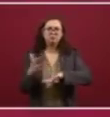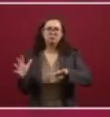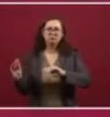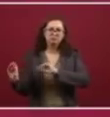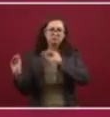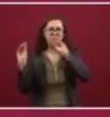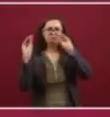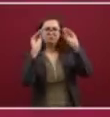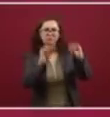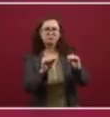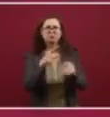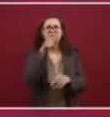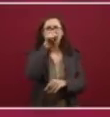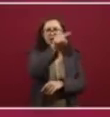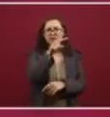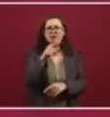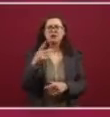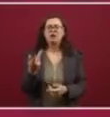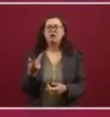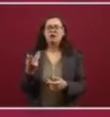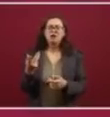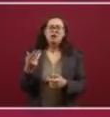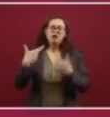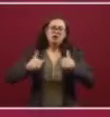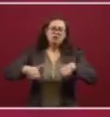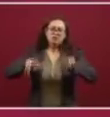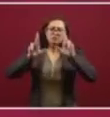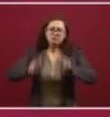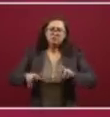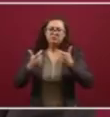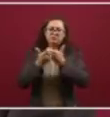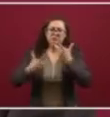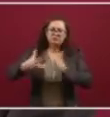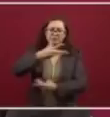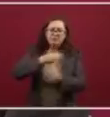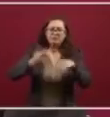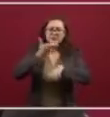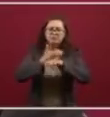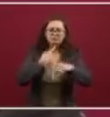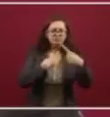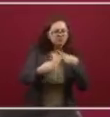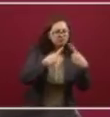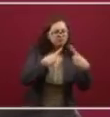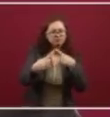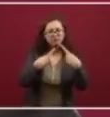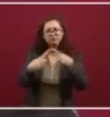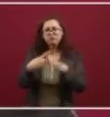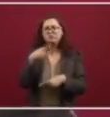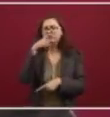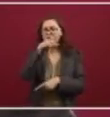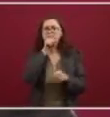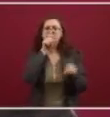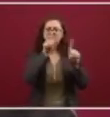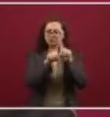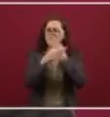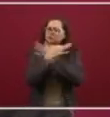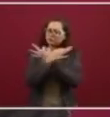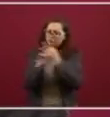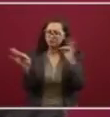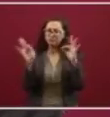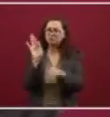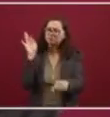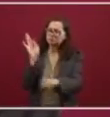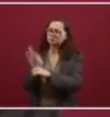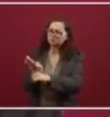Cámara de Comercio de Estados Unidos. La Cámara de Comercio de Estados Unidos se pronunció a favor